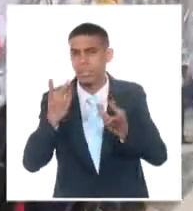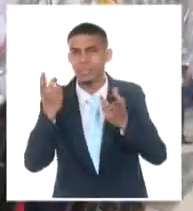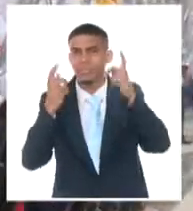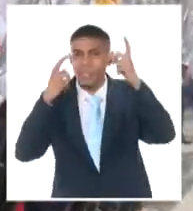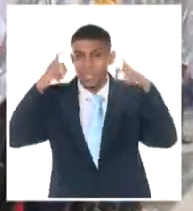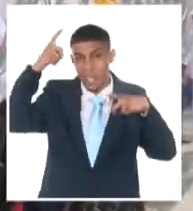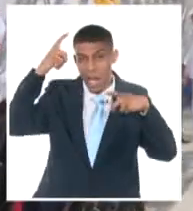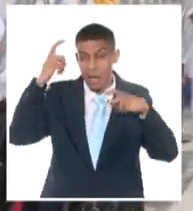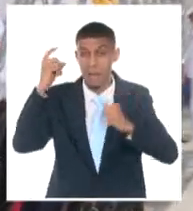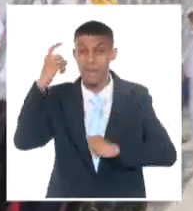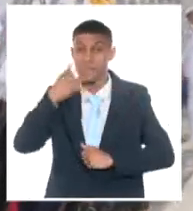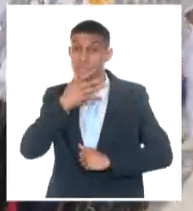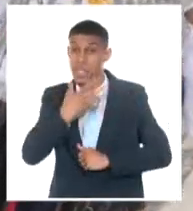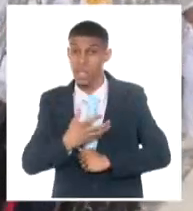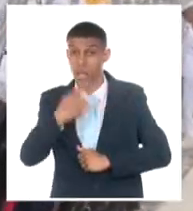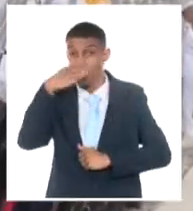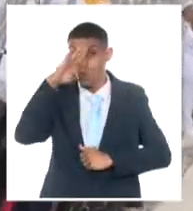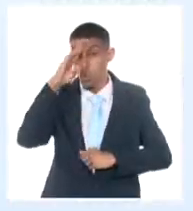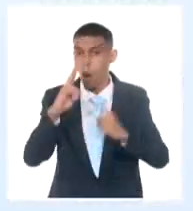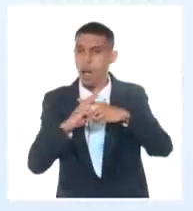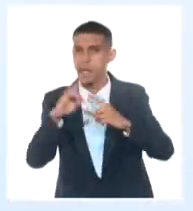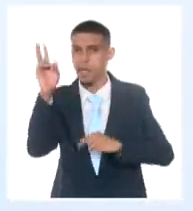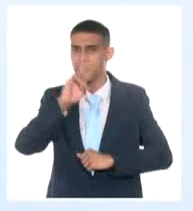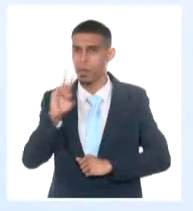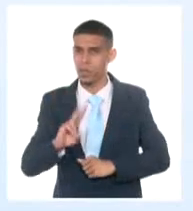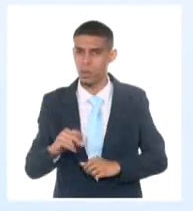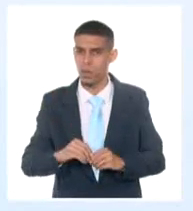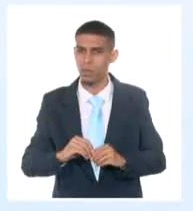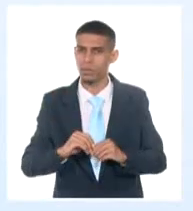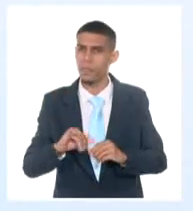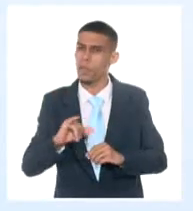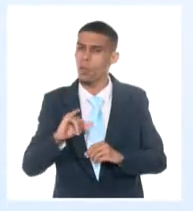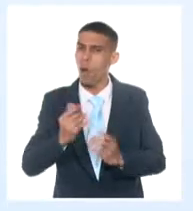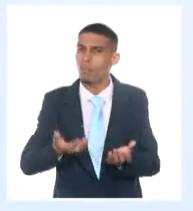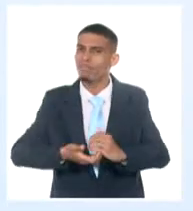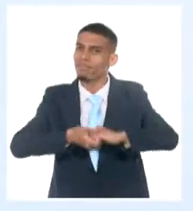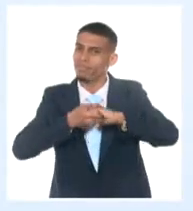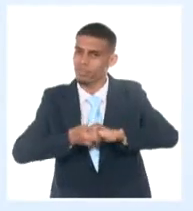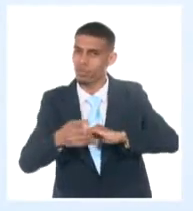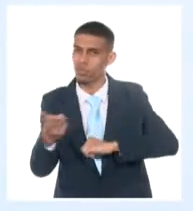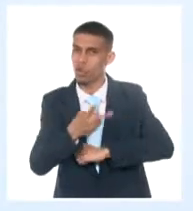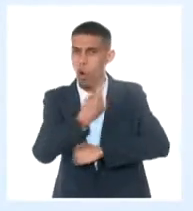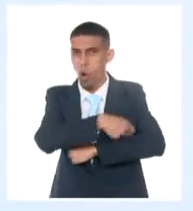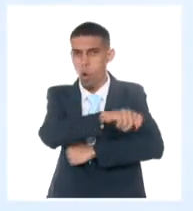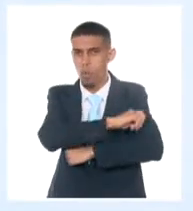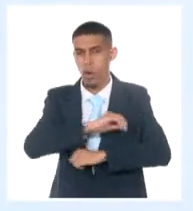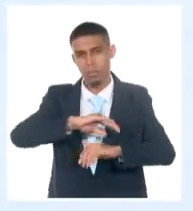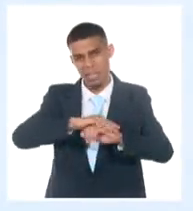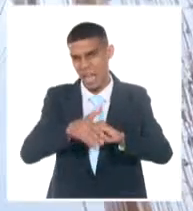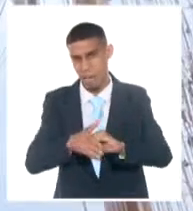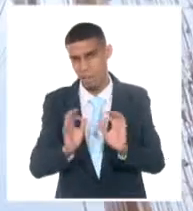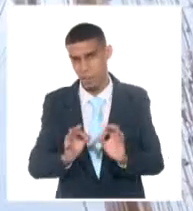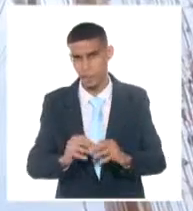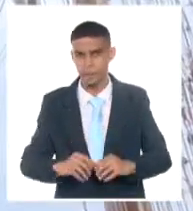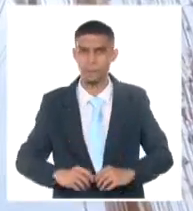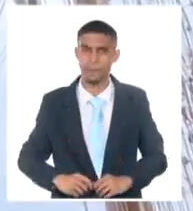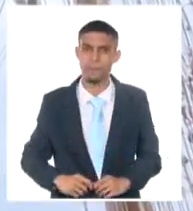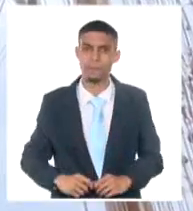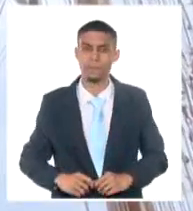Fidel, Cuba y Venezuela, de la solidaridad entre dos pueblos hermanos.